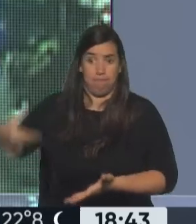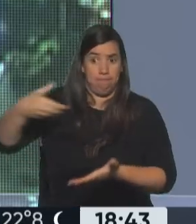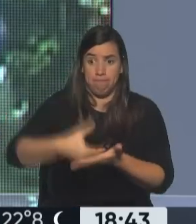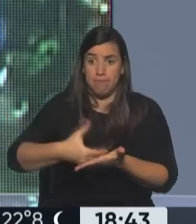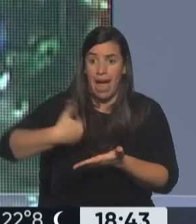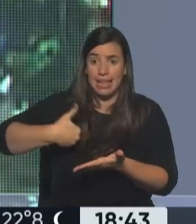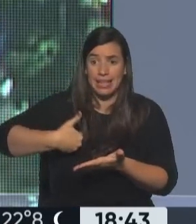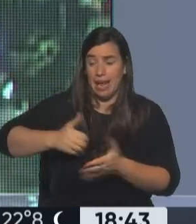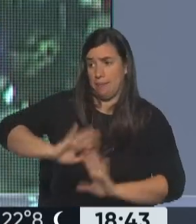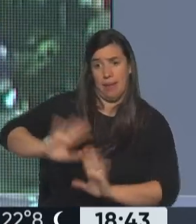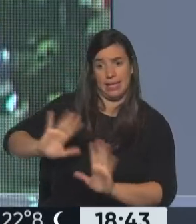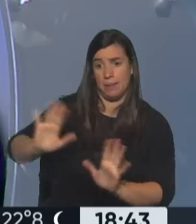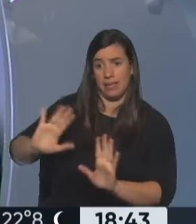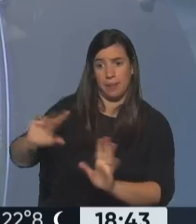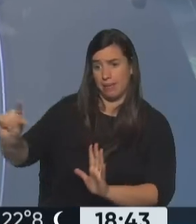Argentina. La última del estribo.